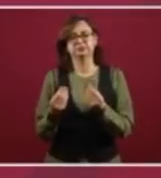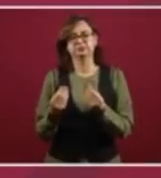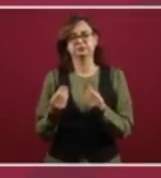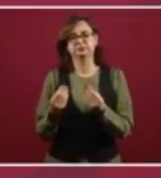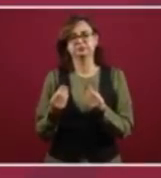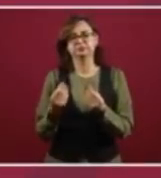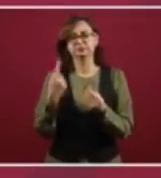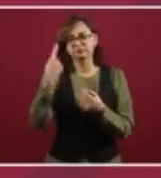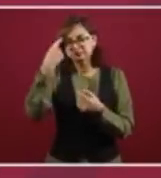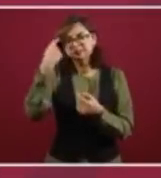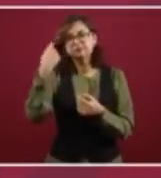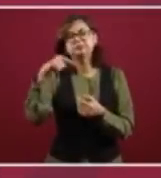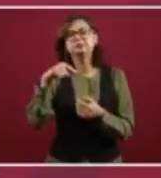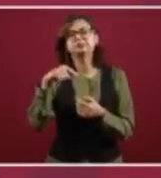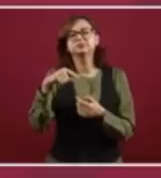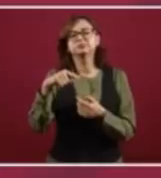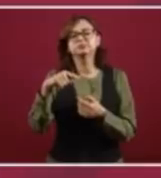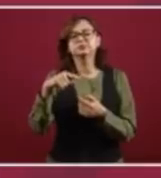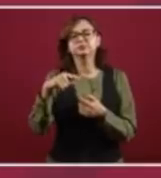alentar más